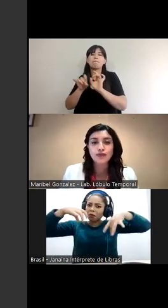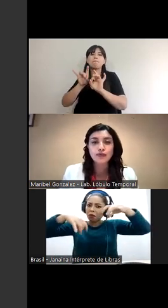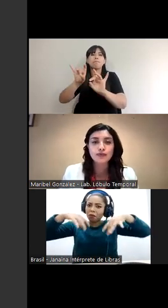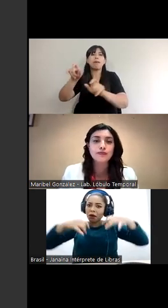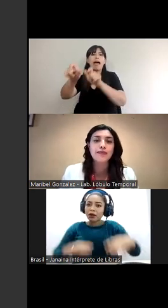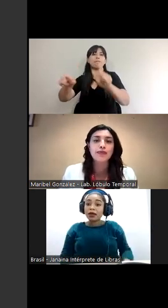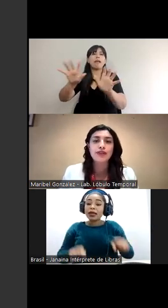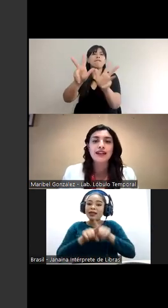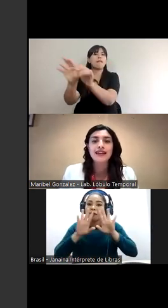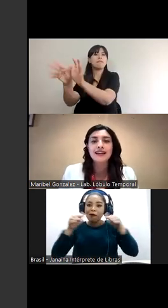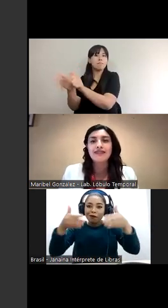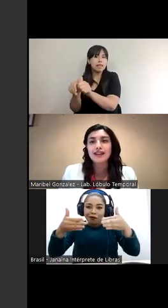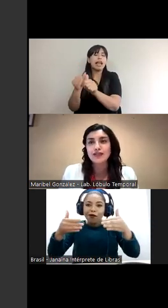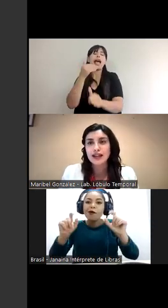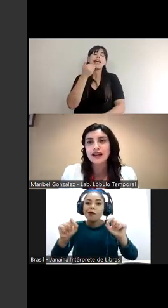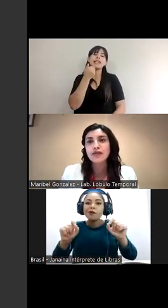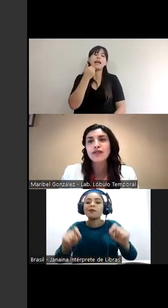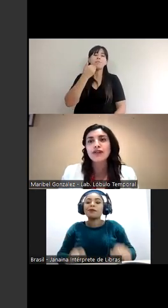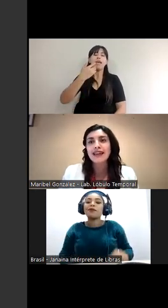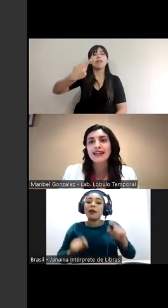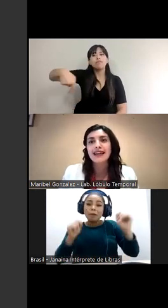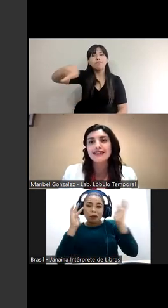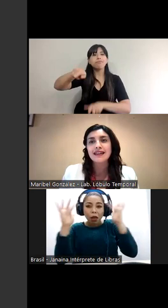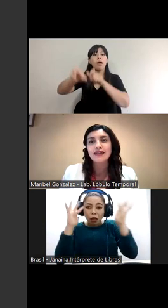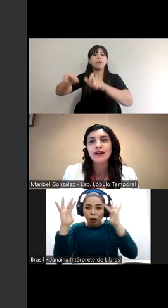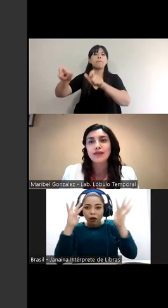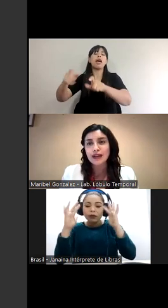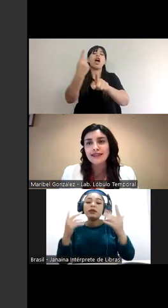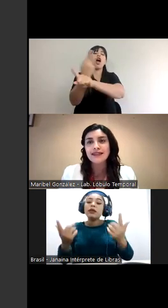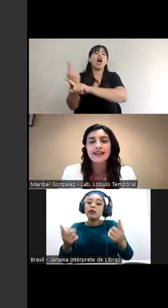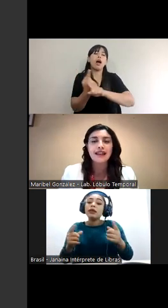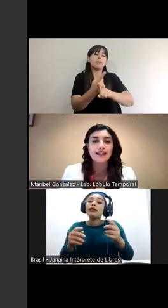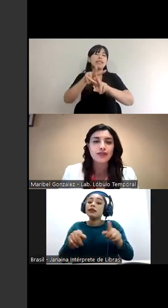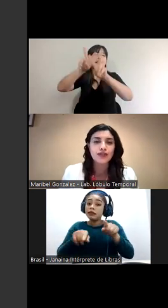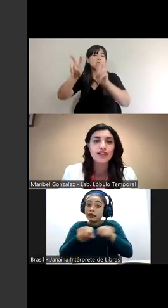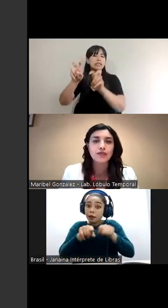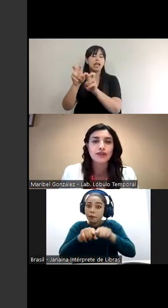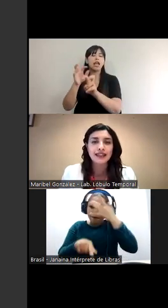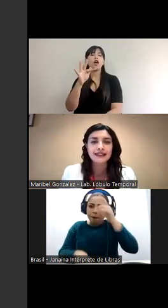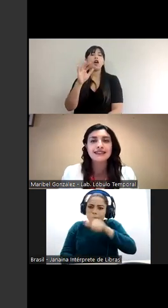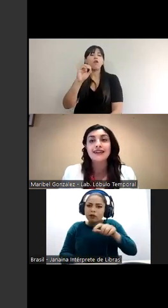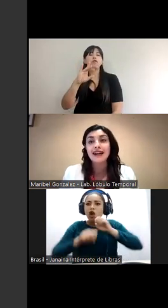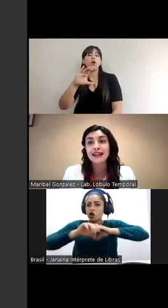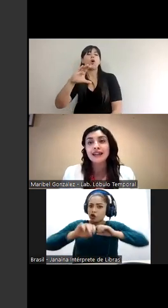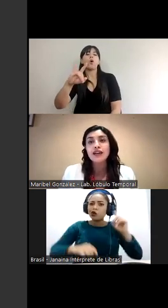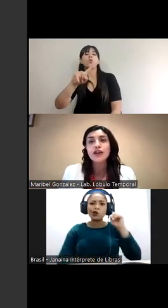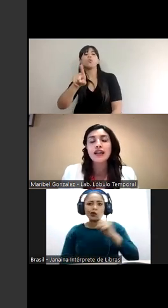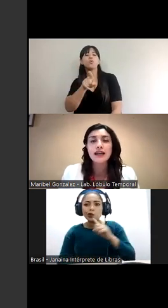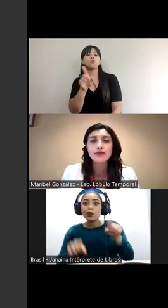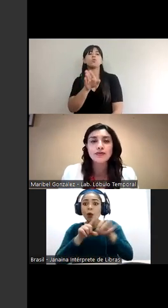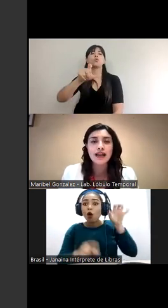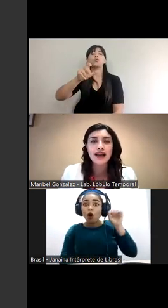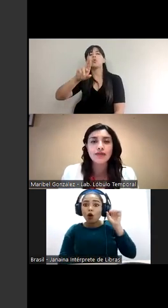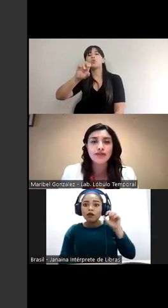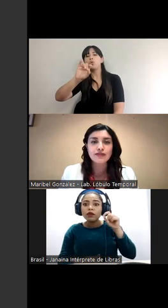focus groups para poder reflexionar luego de que las educadoras, tanto sordas como oyentes, trabajaran con